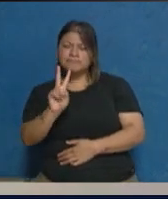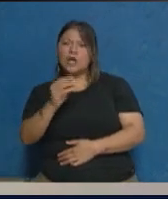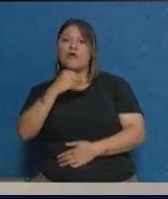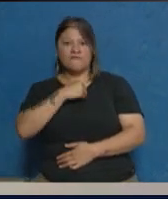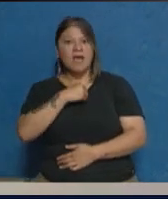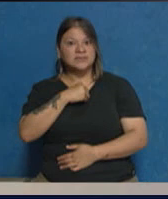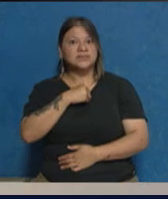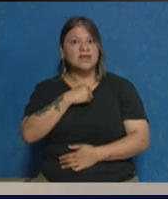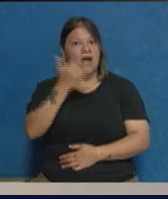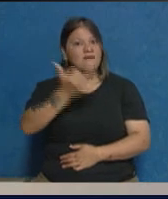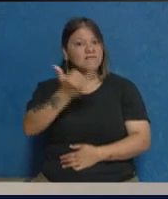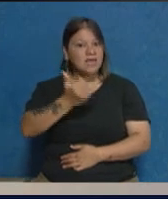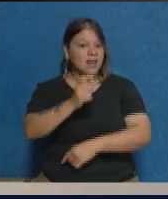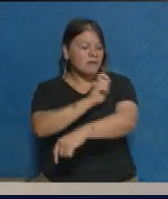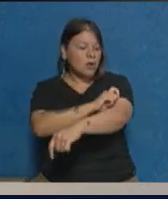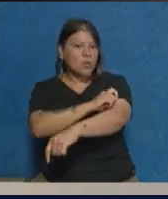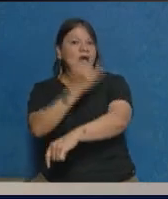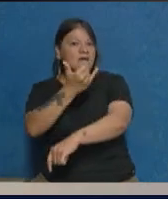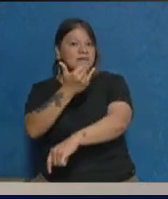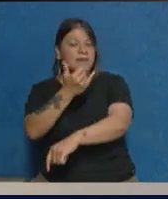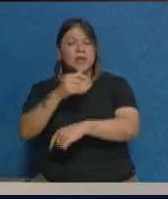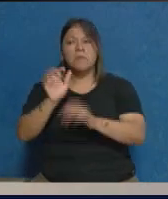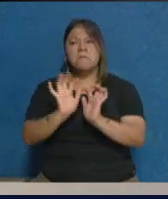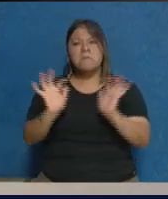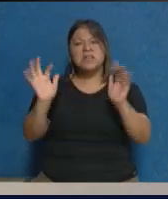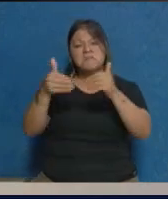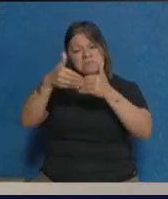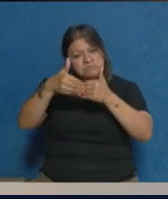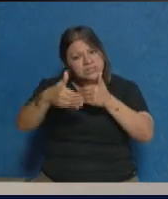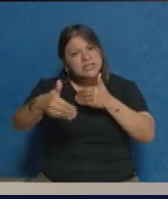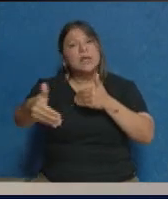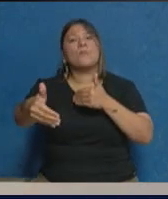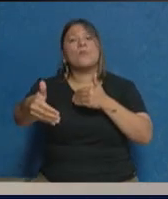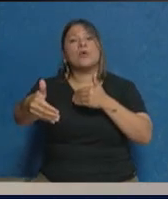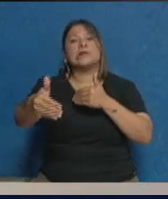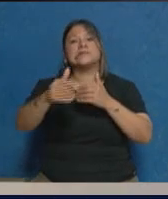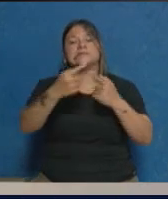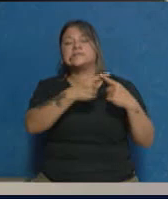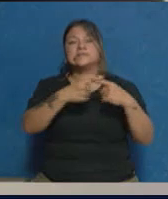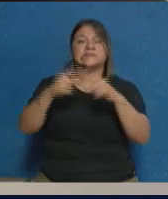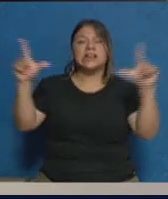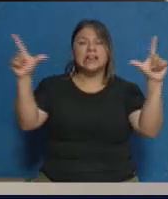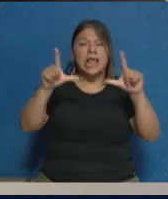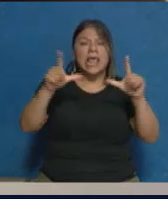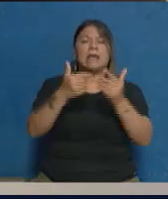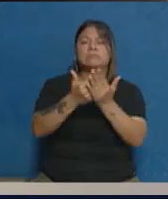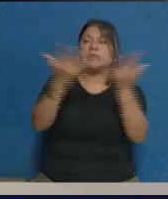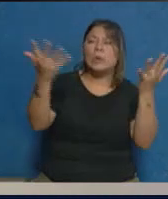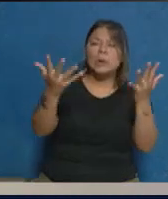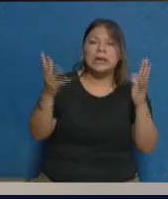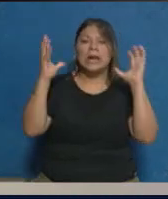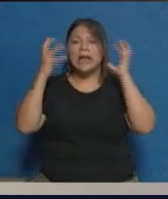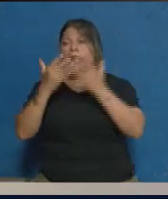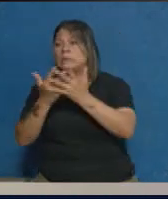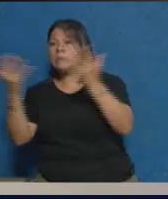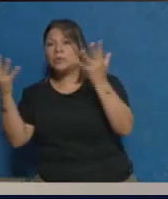era muy elevada en las vacunas. Pero después de la pandemia y a partir de toda la discusión pública que se generó alrededor de las vacunas,